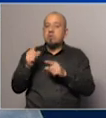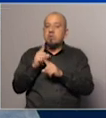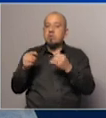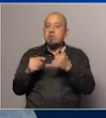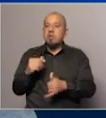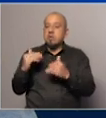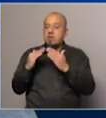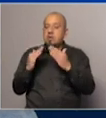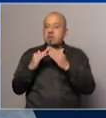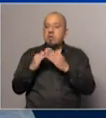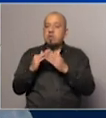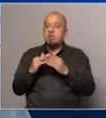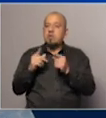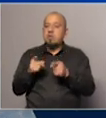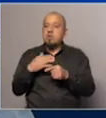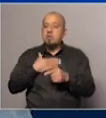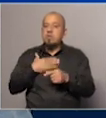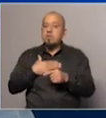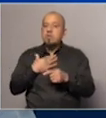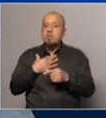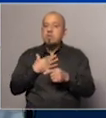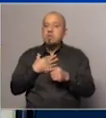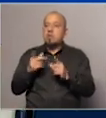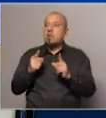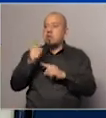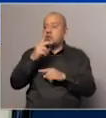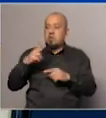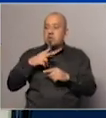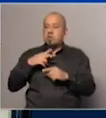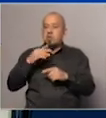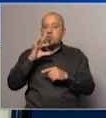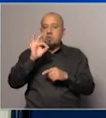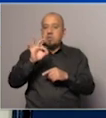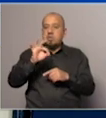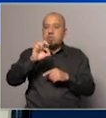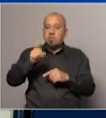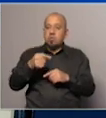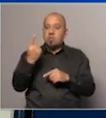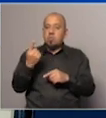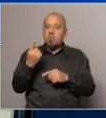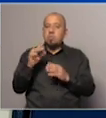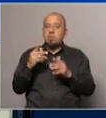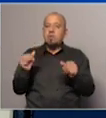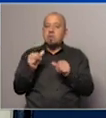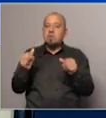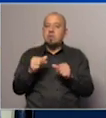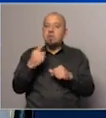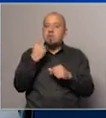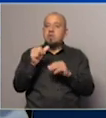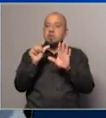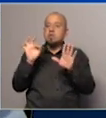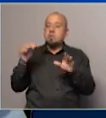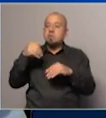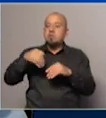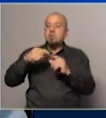vivienda va a estar de acuerdo en afectar al gran capital en 0.1 para hacer 760 millones de